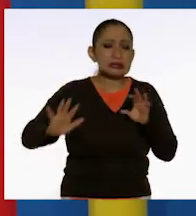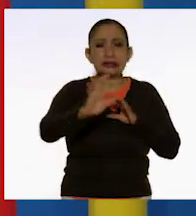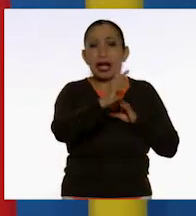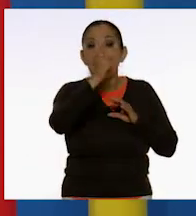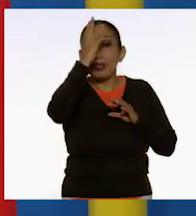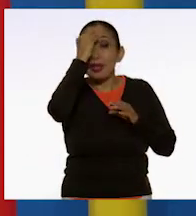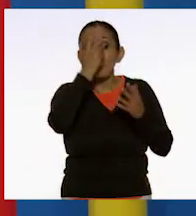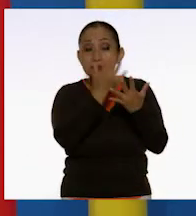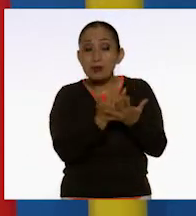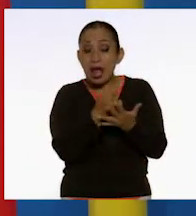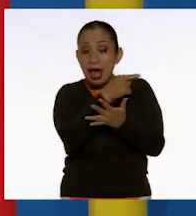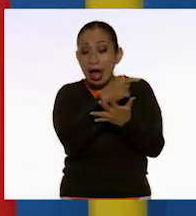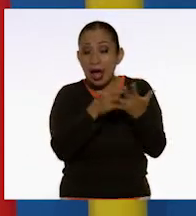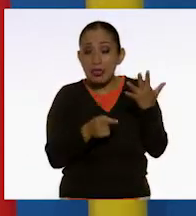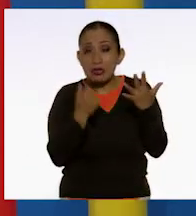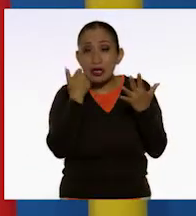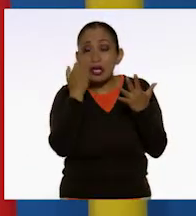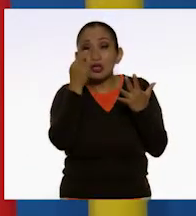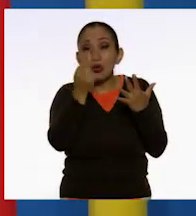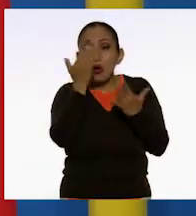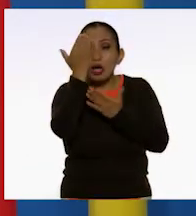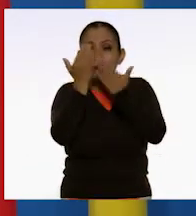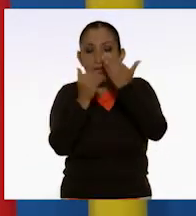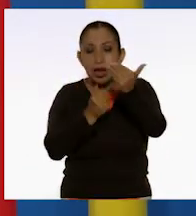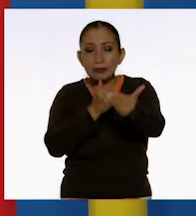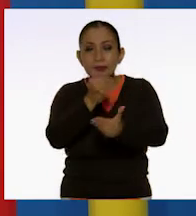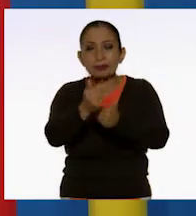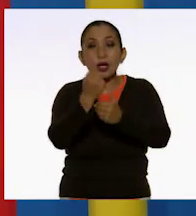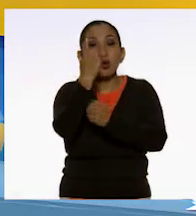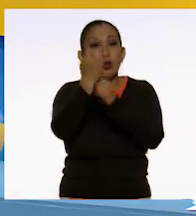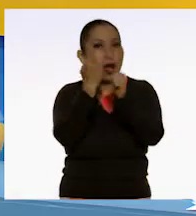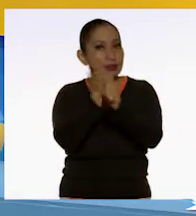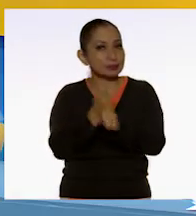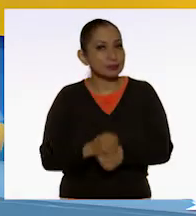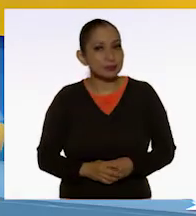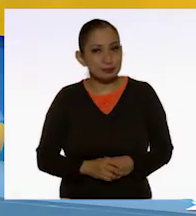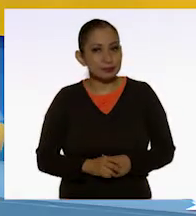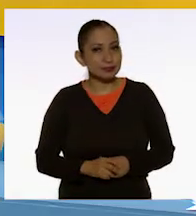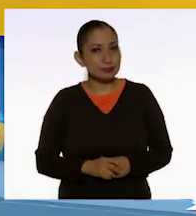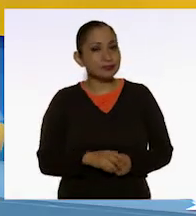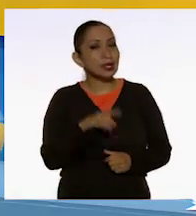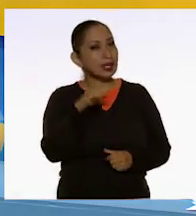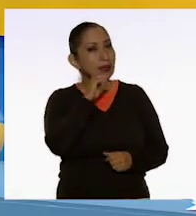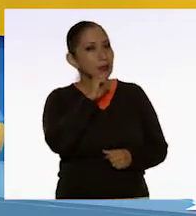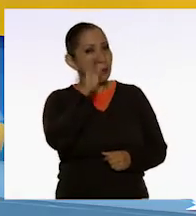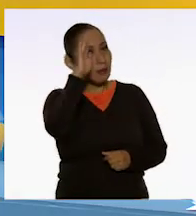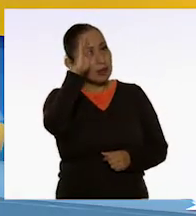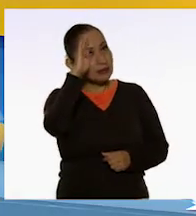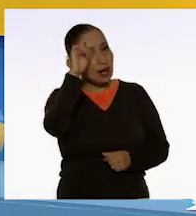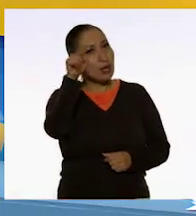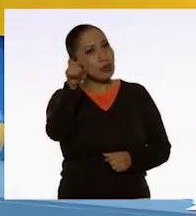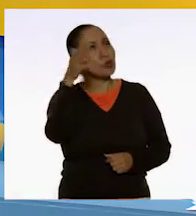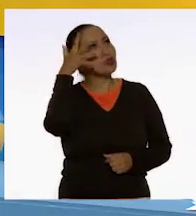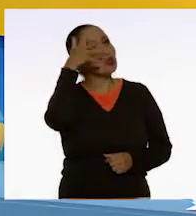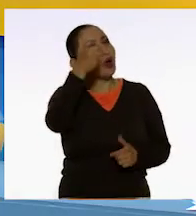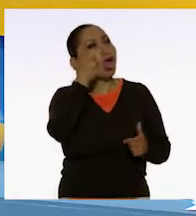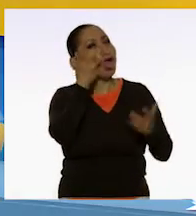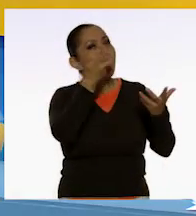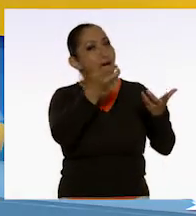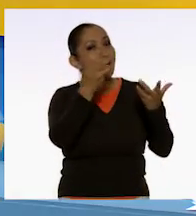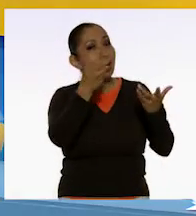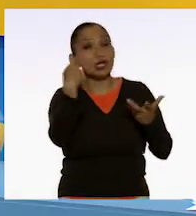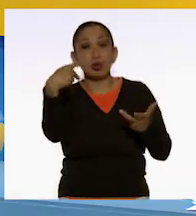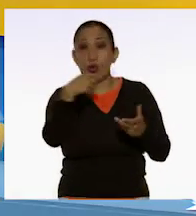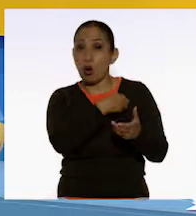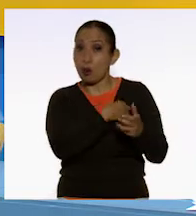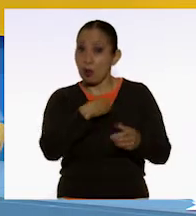aprendizajes esperados que se pretende estudien a lo largo del ciclo escolar. Y reflexionar acerca de sus expectativas y compromisos